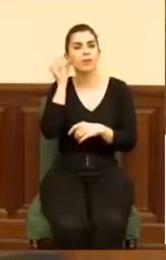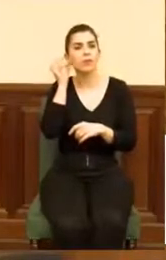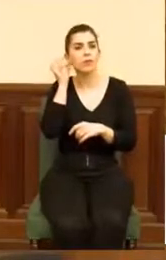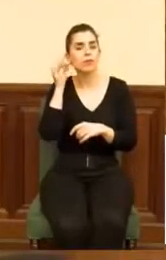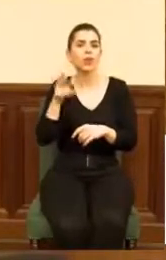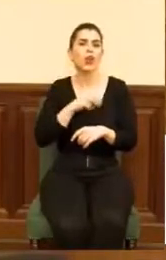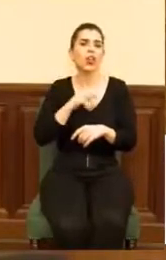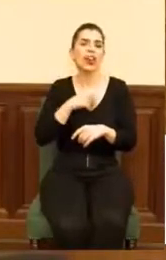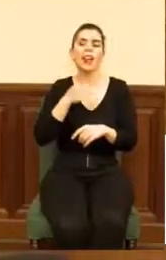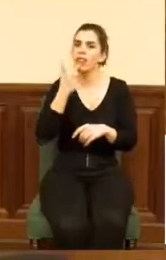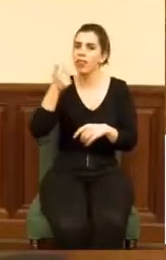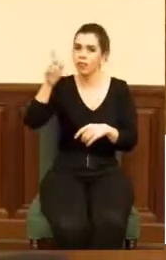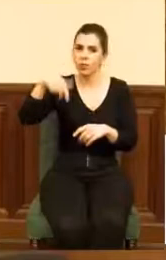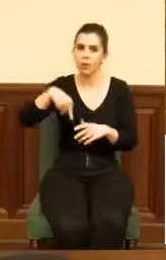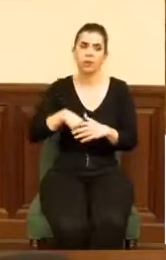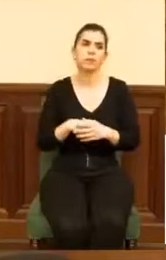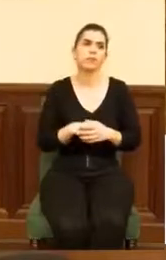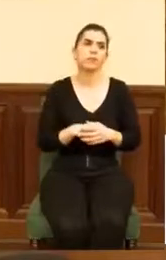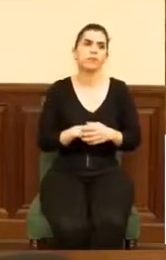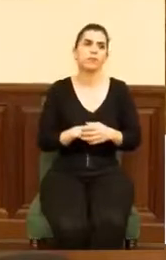la concejala.